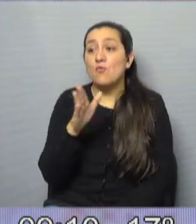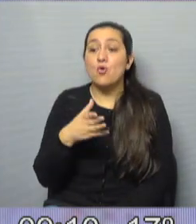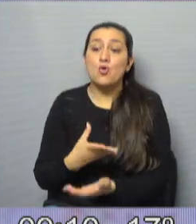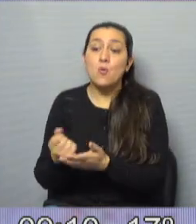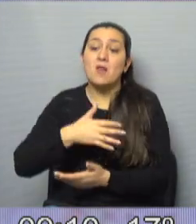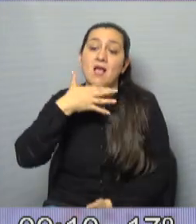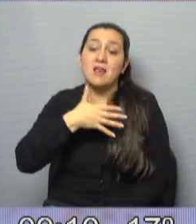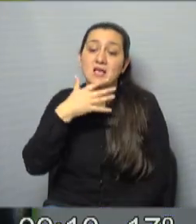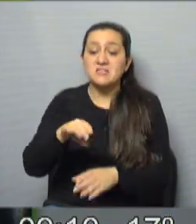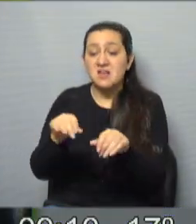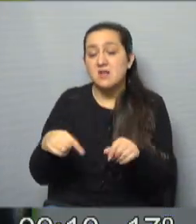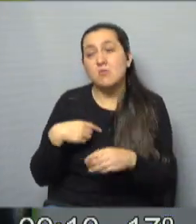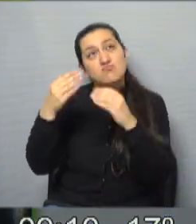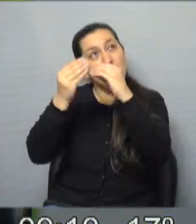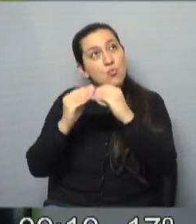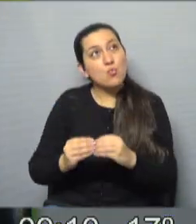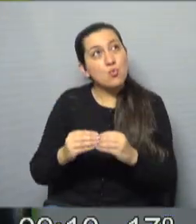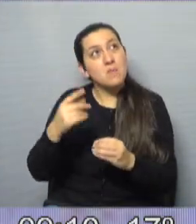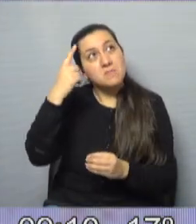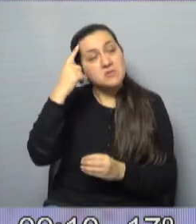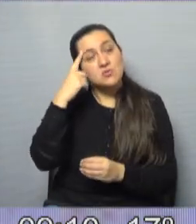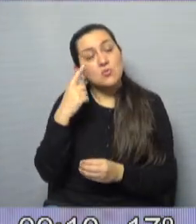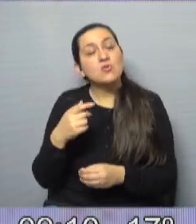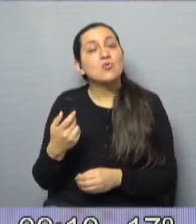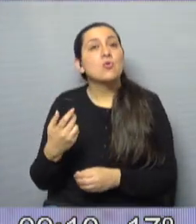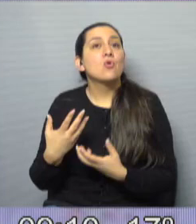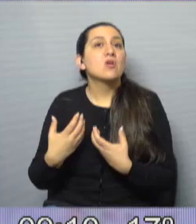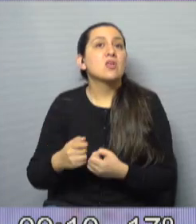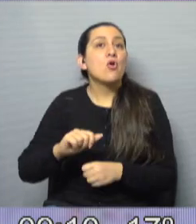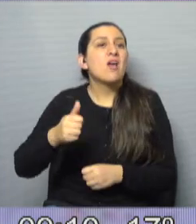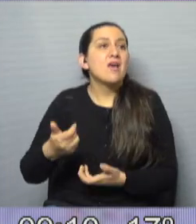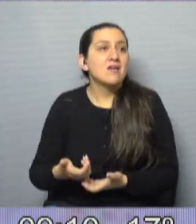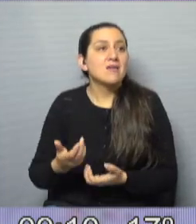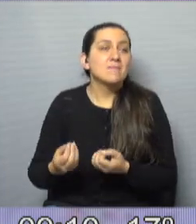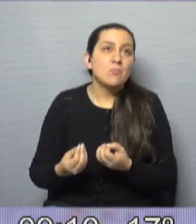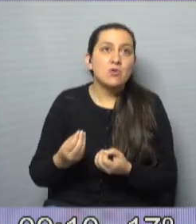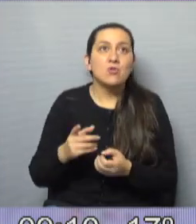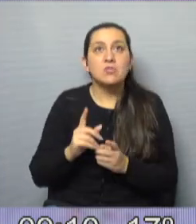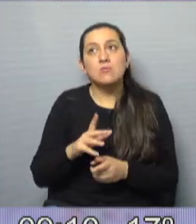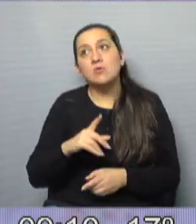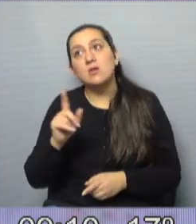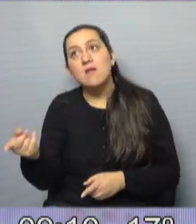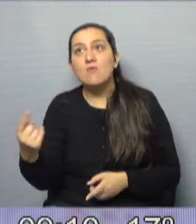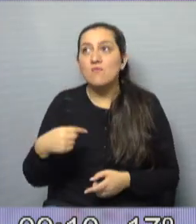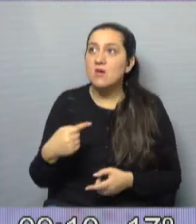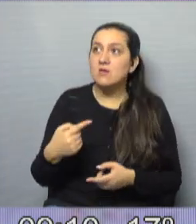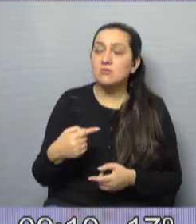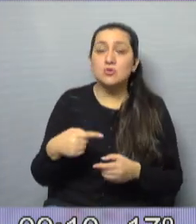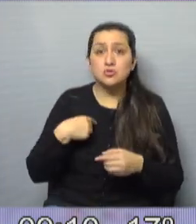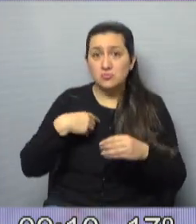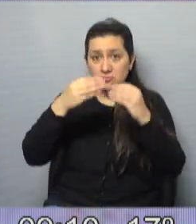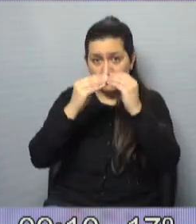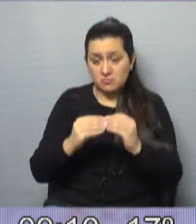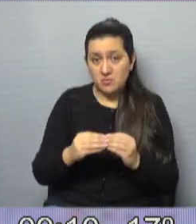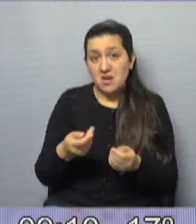la harina, hago los cálculos, digo cuánto quiero ganar, tengo que pagar un monotributo, tengo que trasladarme. ¿No? Yo la torta frita la vendo